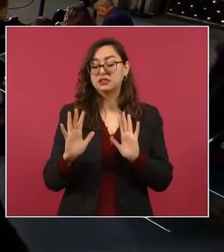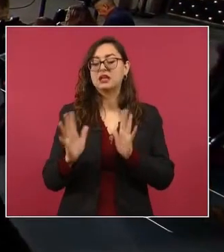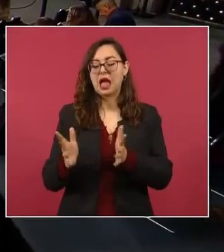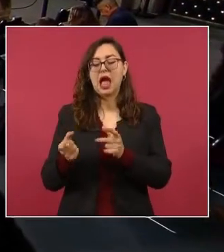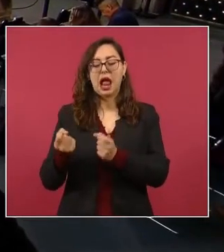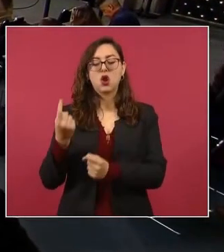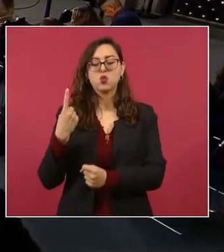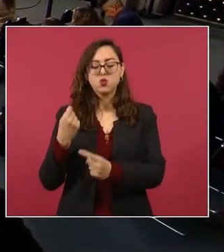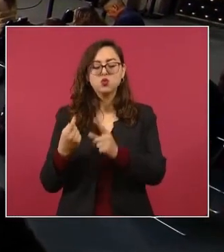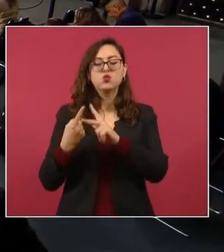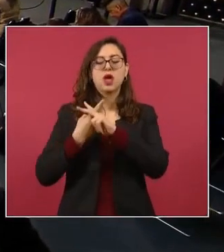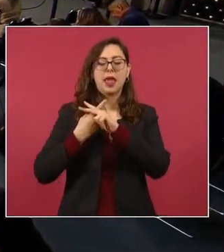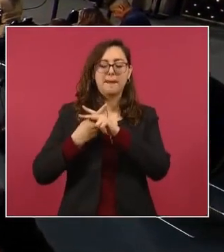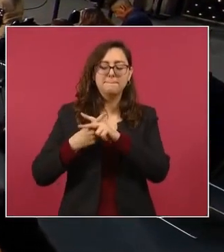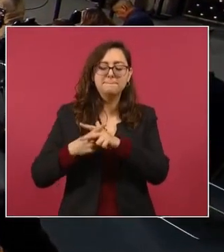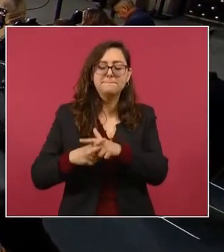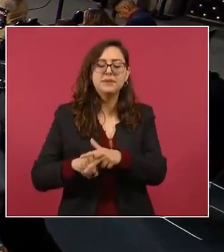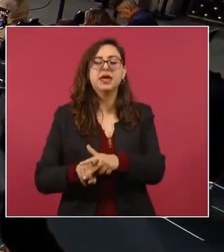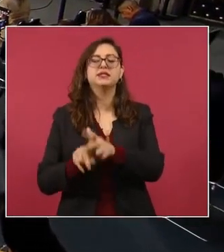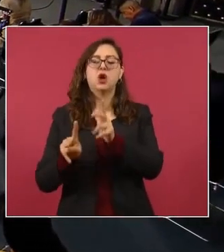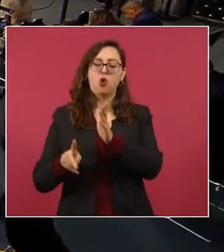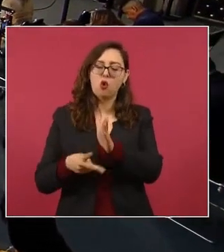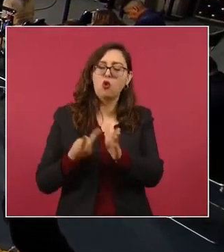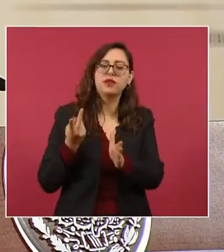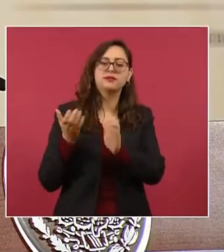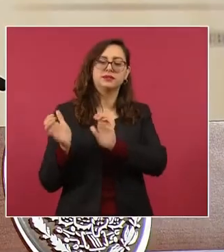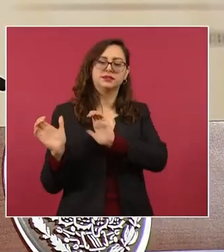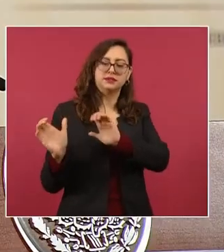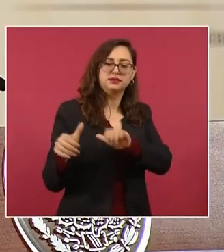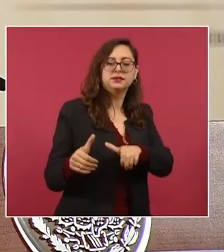unos 80,